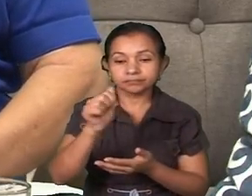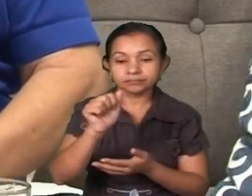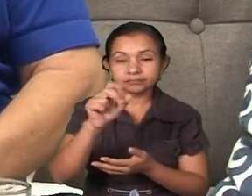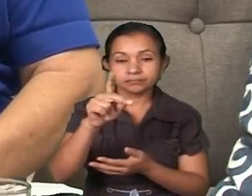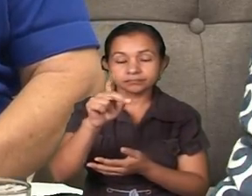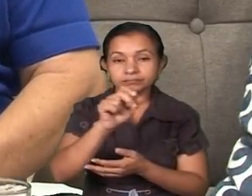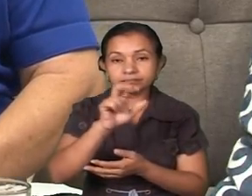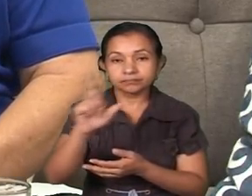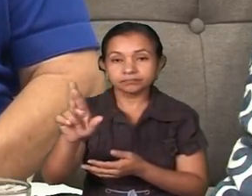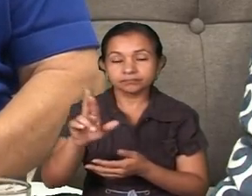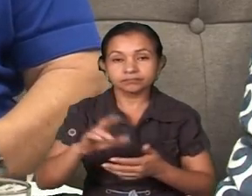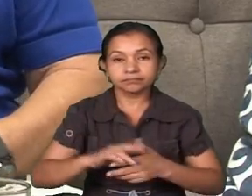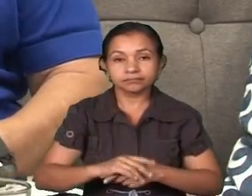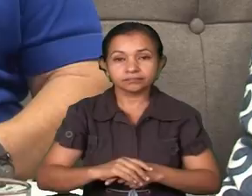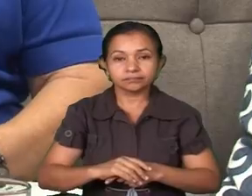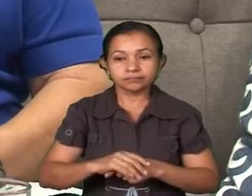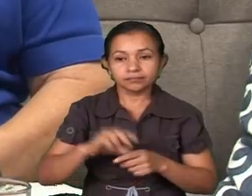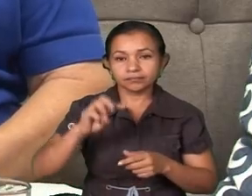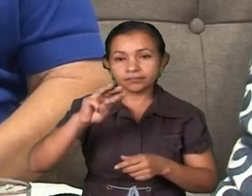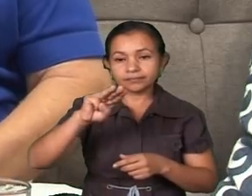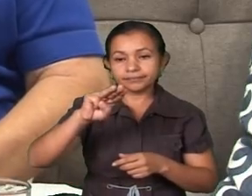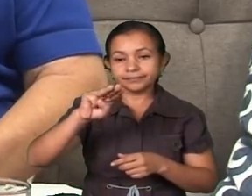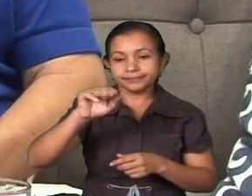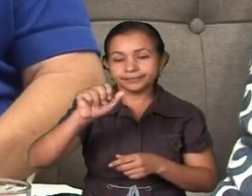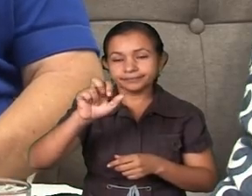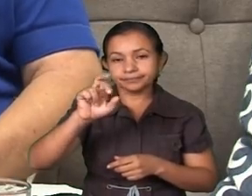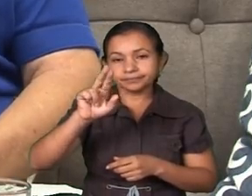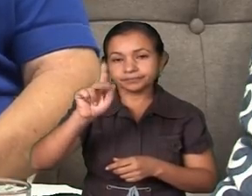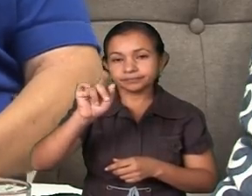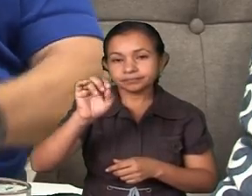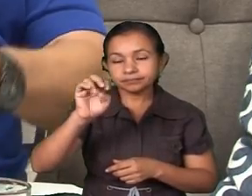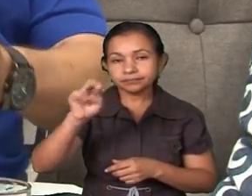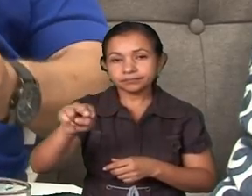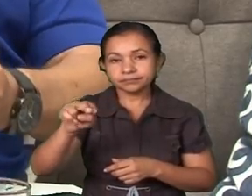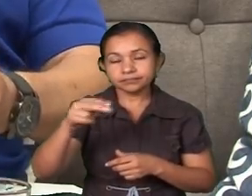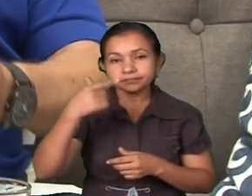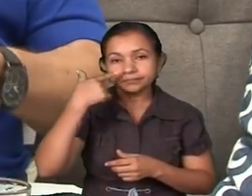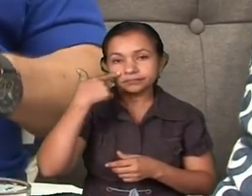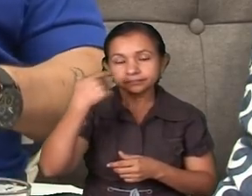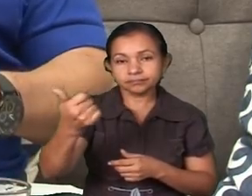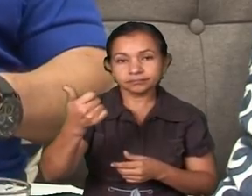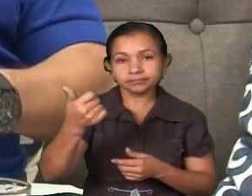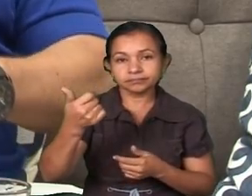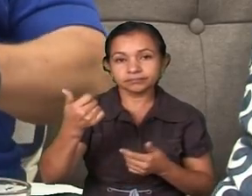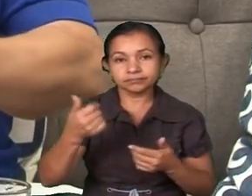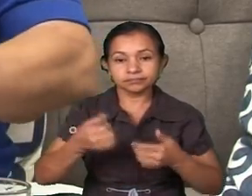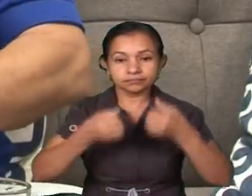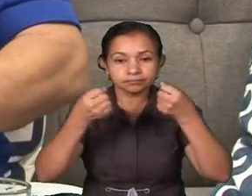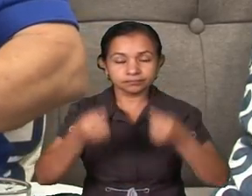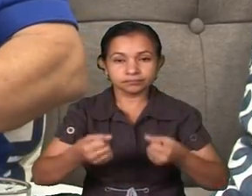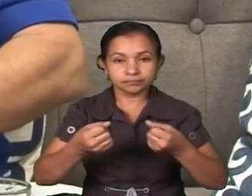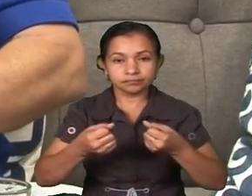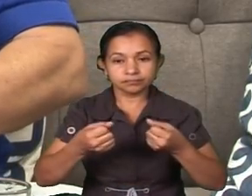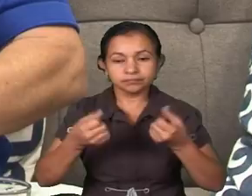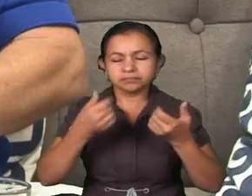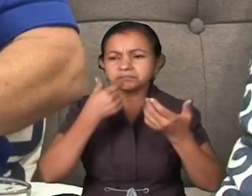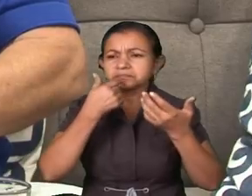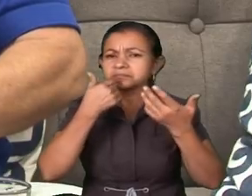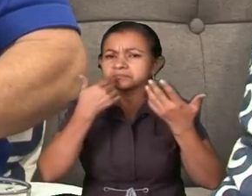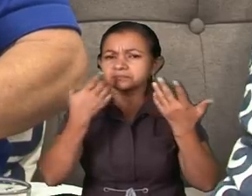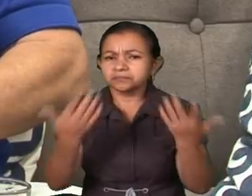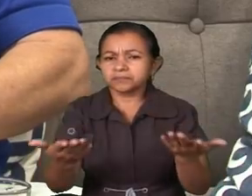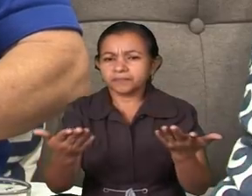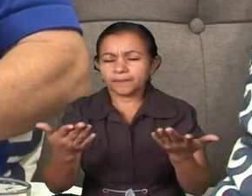Laviana, Martín, el seudónimo de guerra. Y conozco de él por qué se metió a